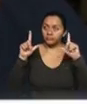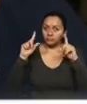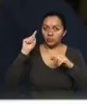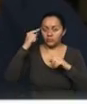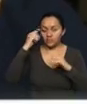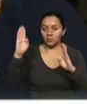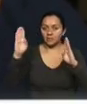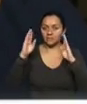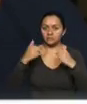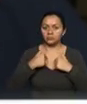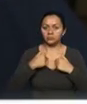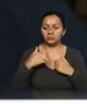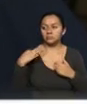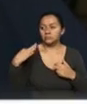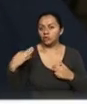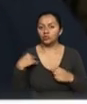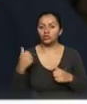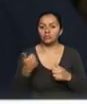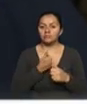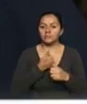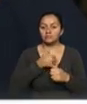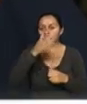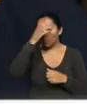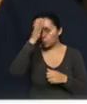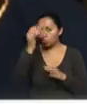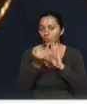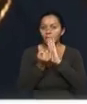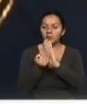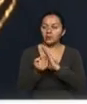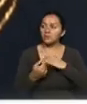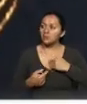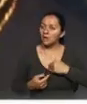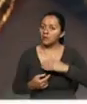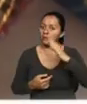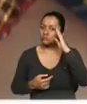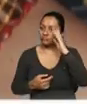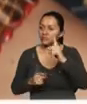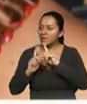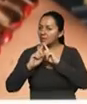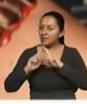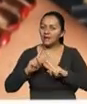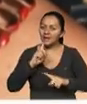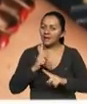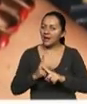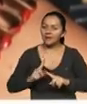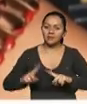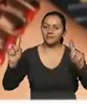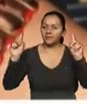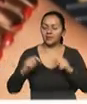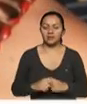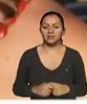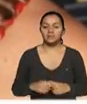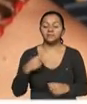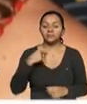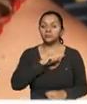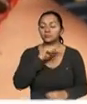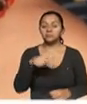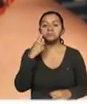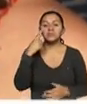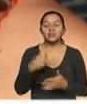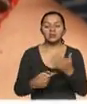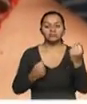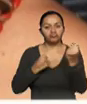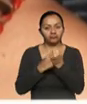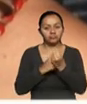ya que nosotros podemos exponer nuestros puntos de vista porque son distintas realidades. Lo que estamos aquí es aportar para que lleguen